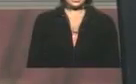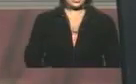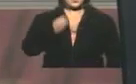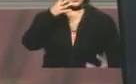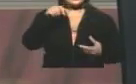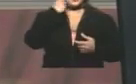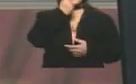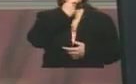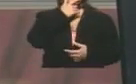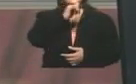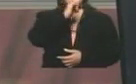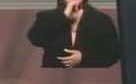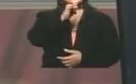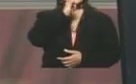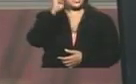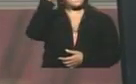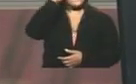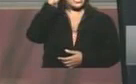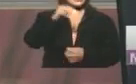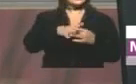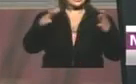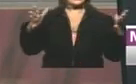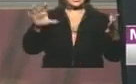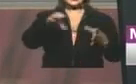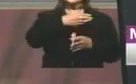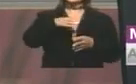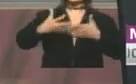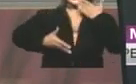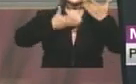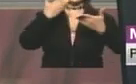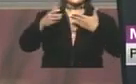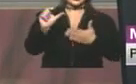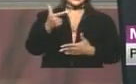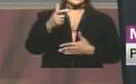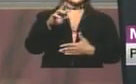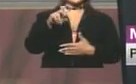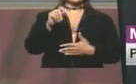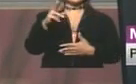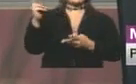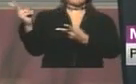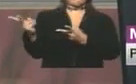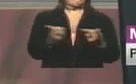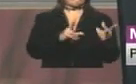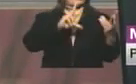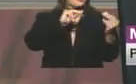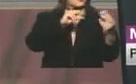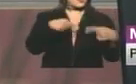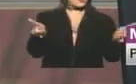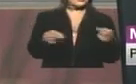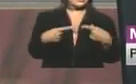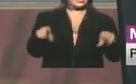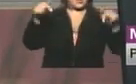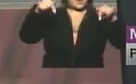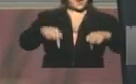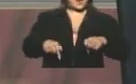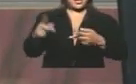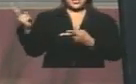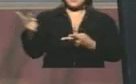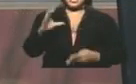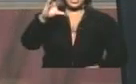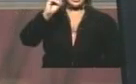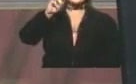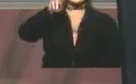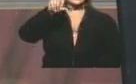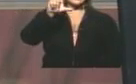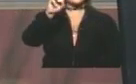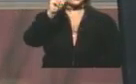Bien, y con ese hermosísimo mensaje de esta gran cantora, Jerónima Muñoz, pues nosotros comenzamos nuestra conversa musical del día de hoy. Lo vamos a hacer dándole